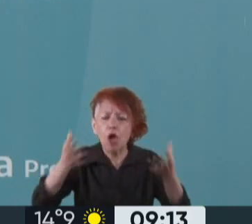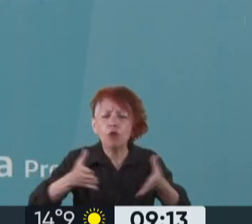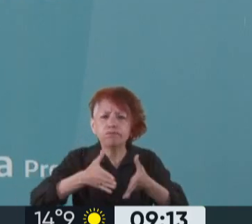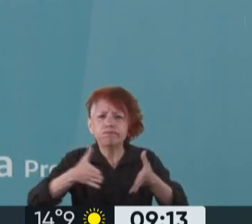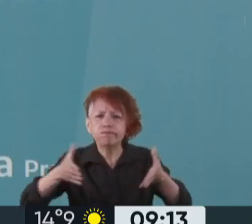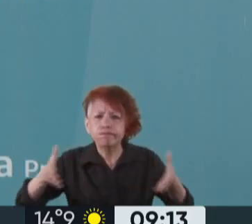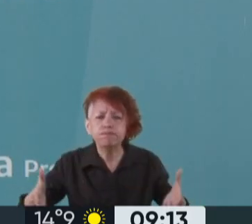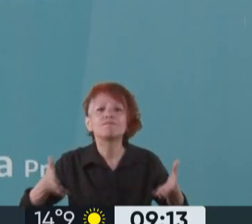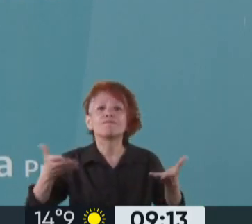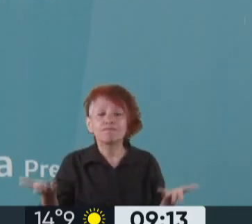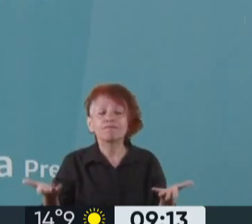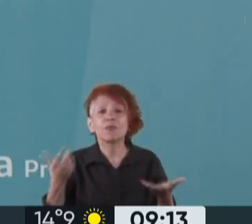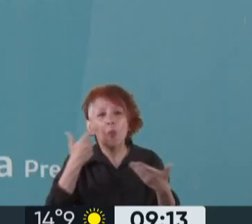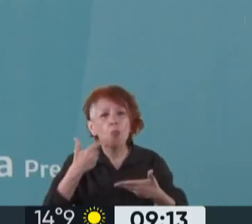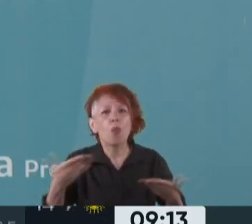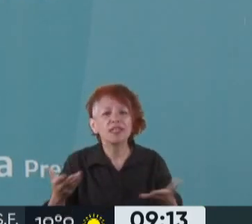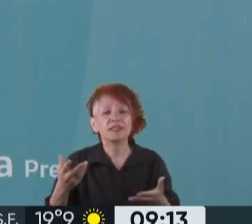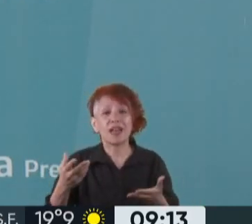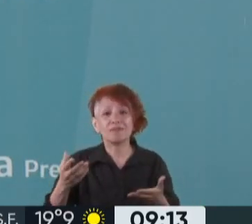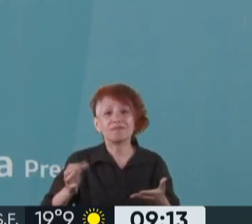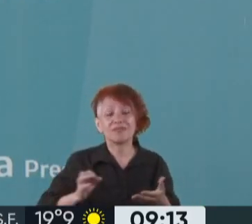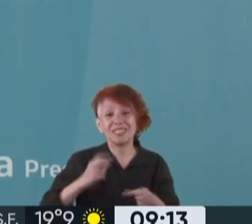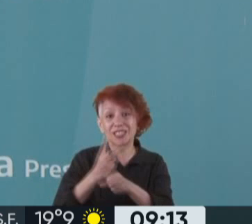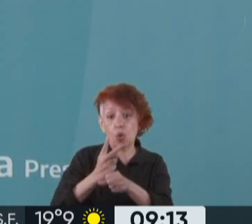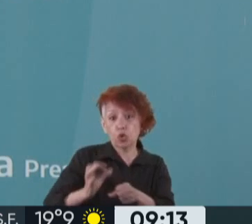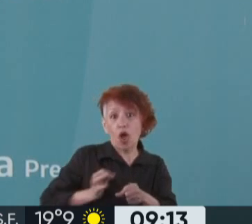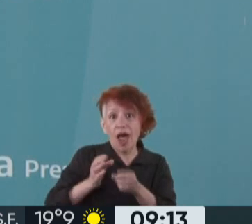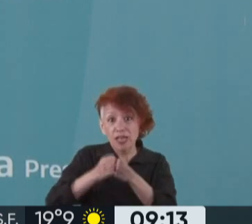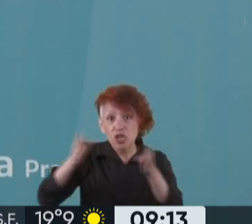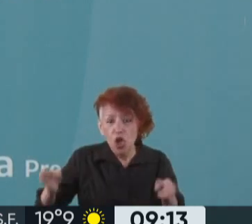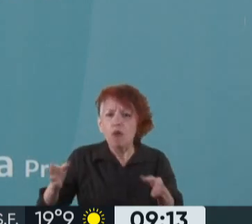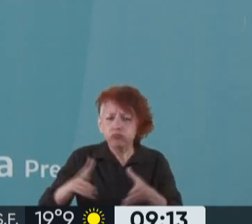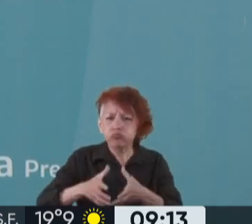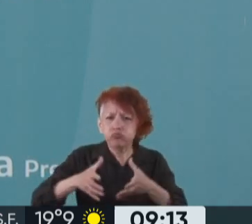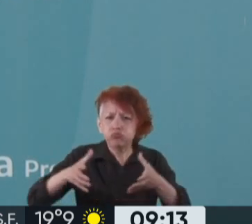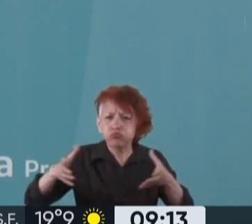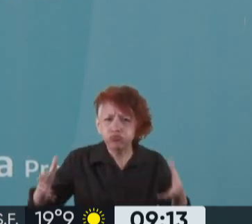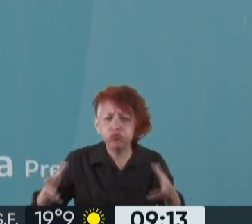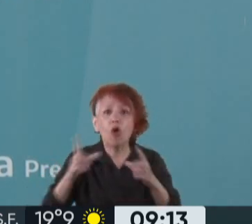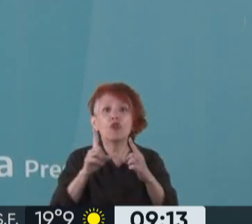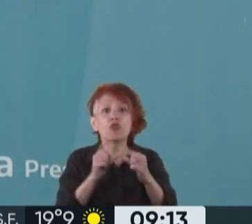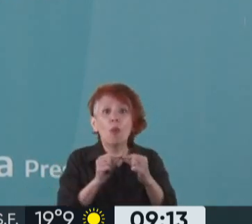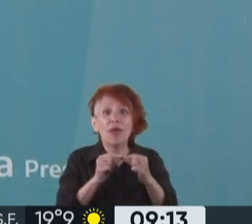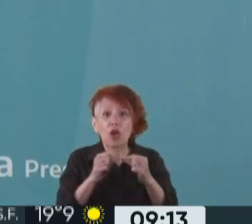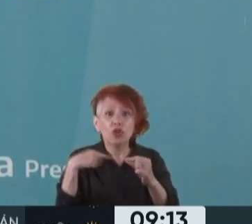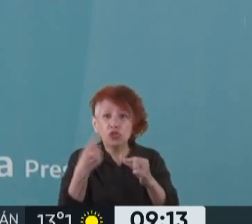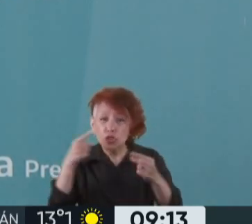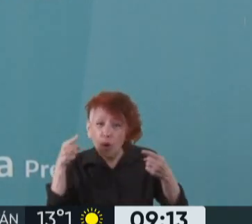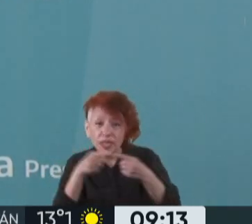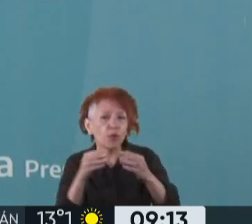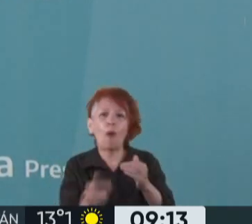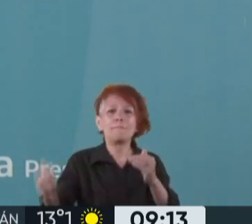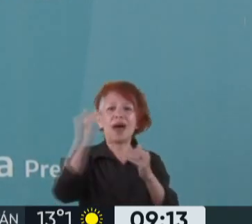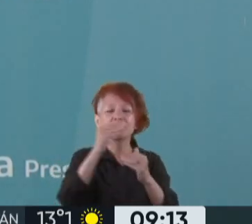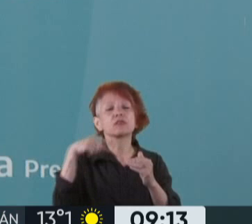ya que estamos terminando el segundo año de crecimiento con cifras por encima incluso de las que estaban previstas y que esperamos que se